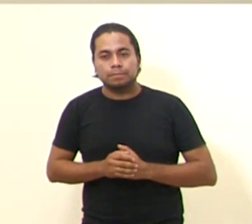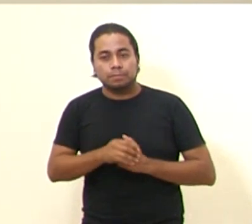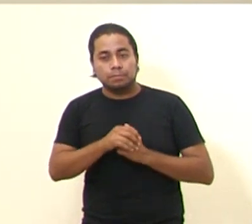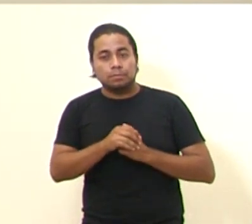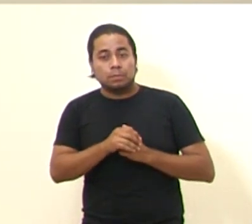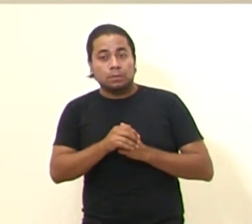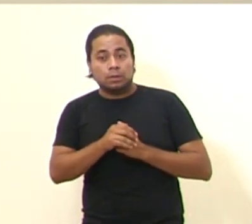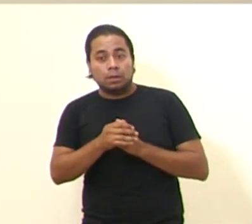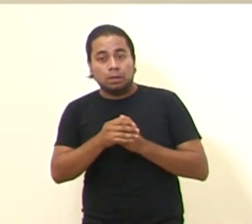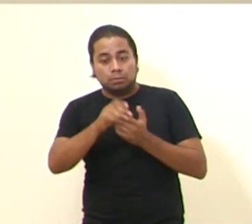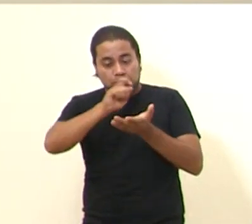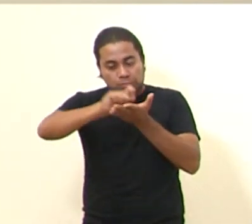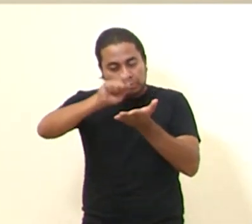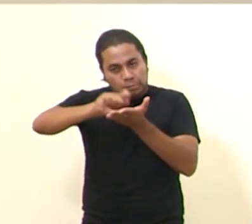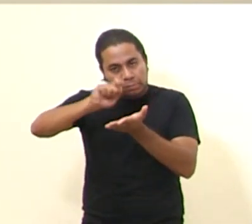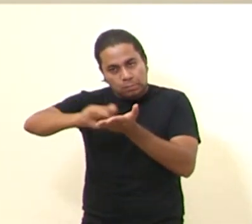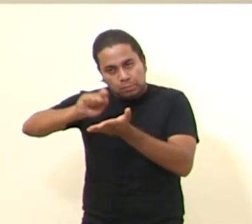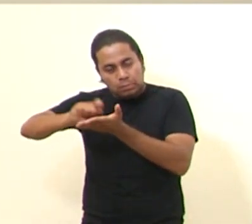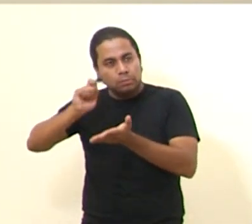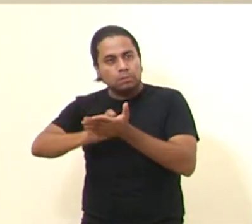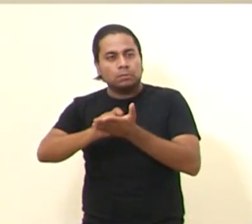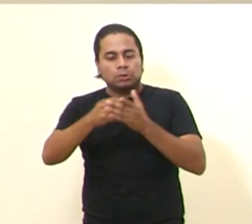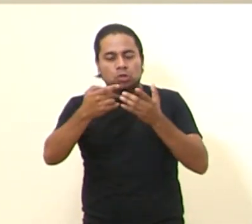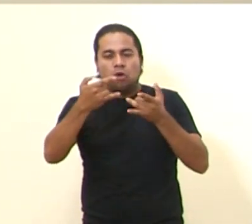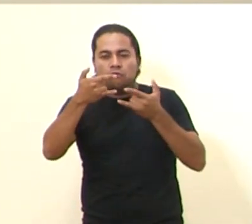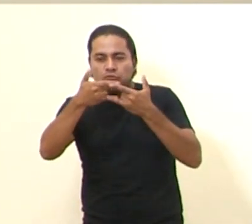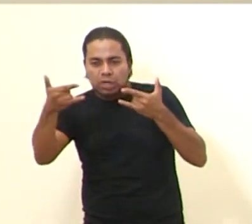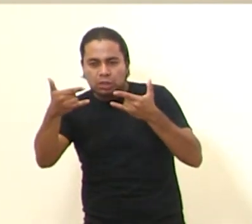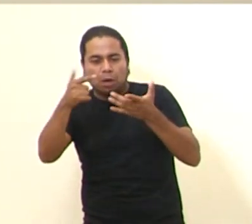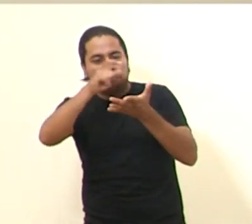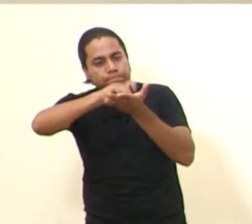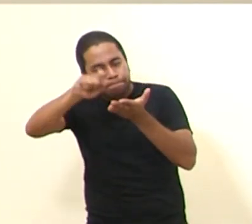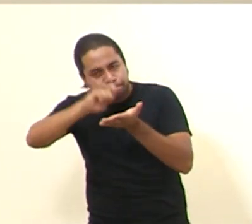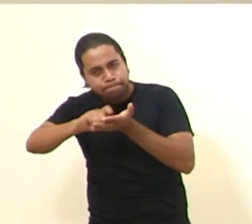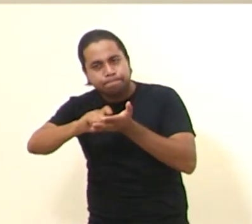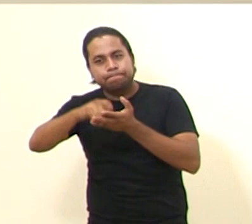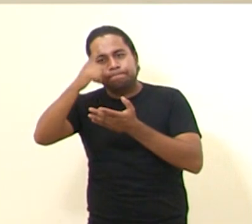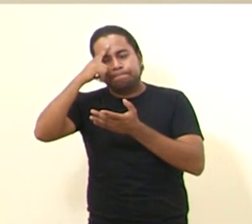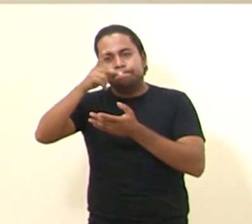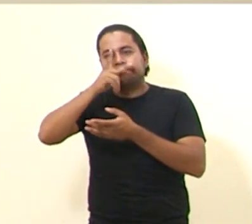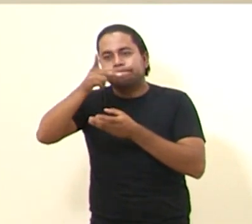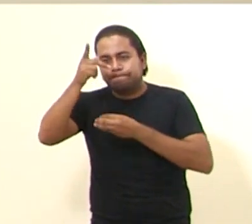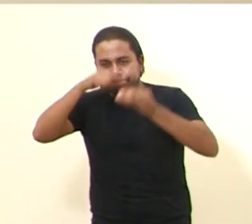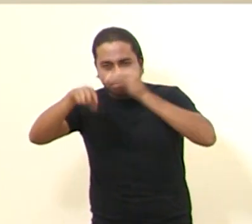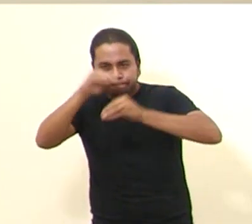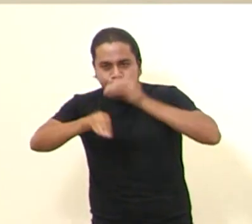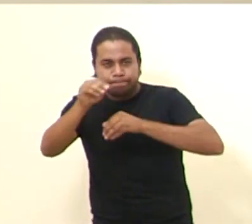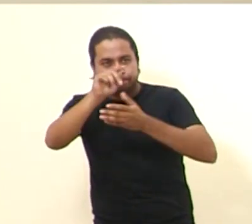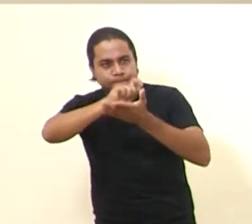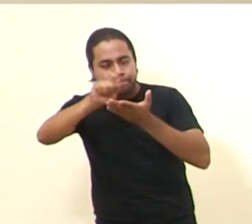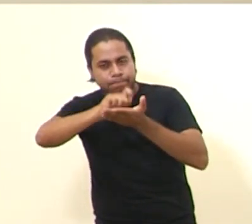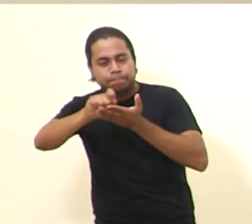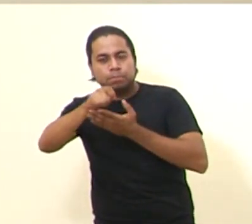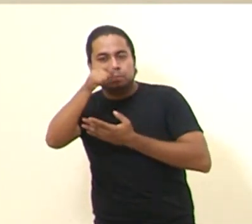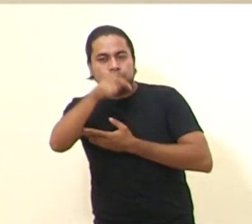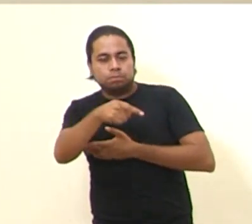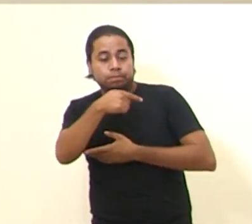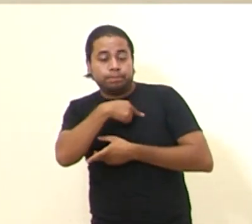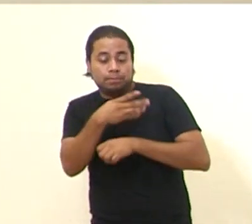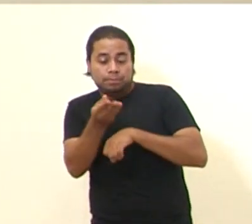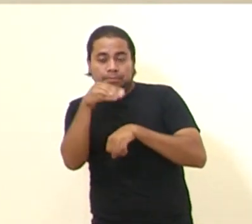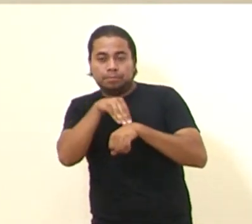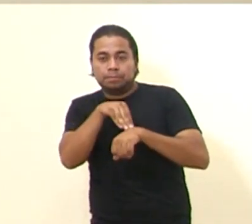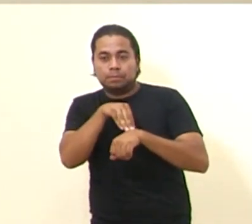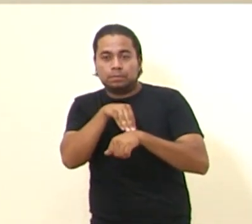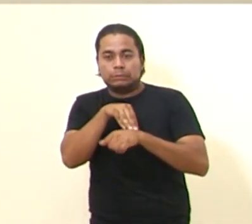Extraer esa información y escribirla en fichas de resumen, en fichas de paráfrasis, donde yo escriba exactamente